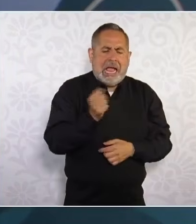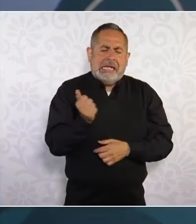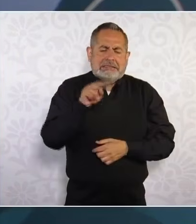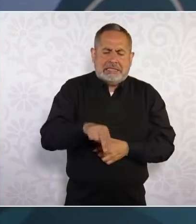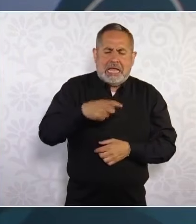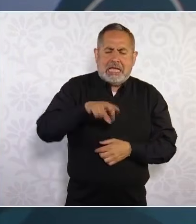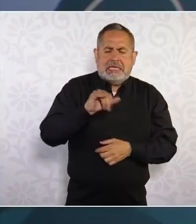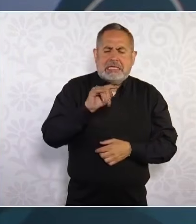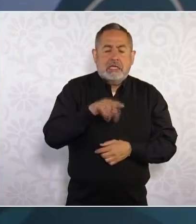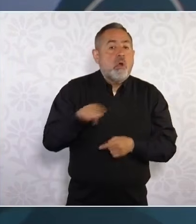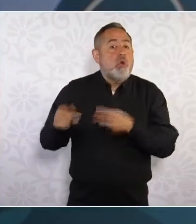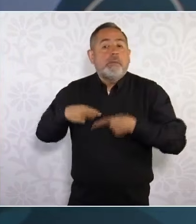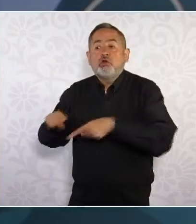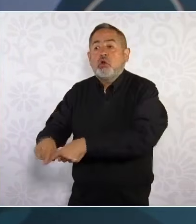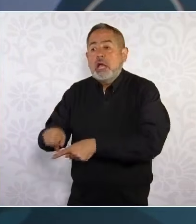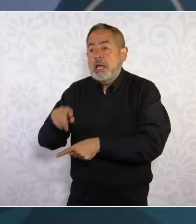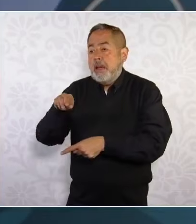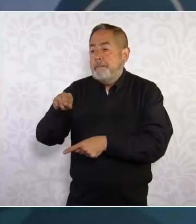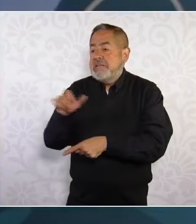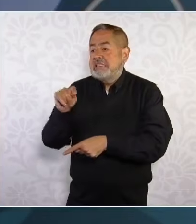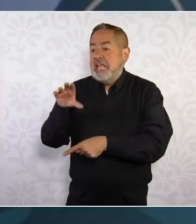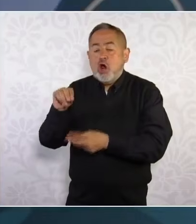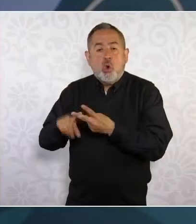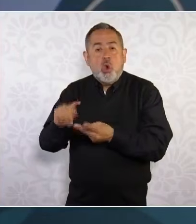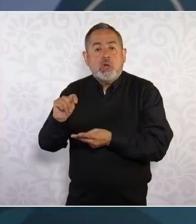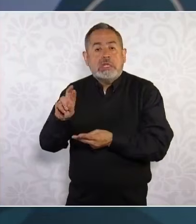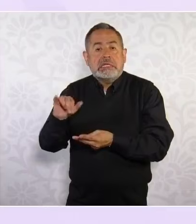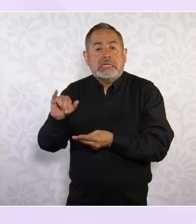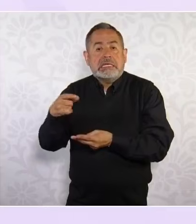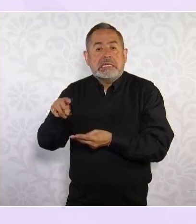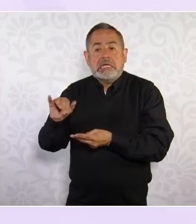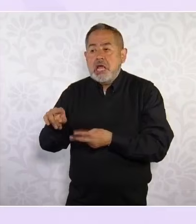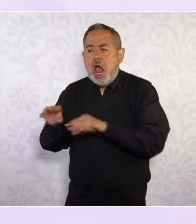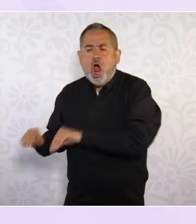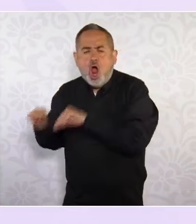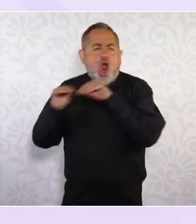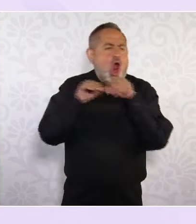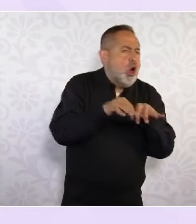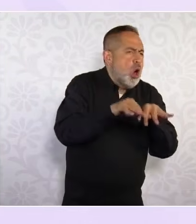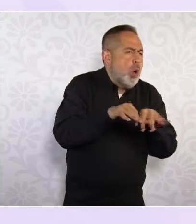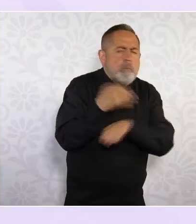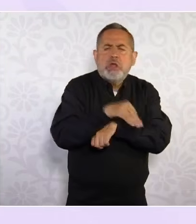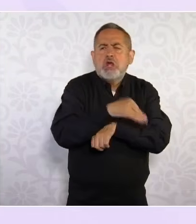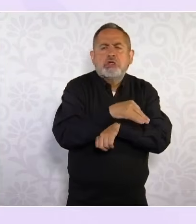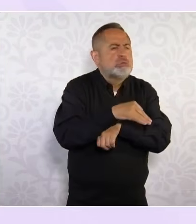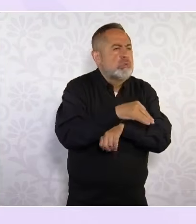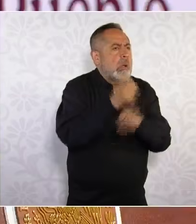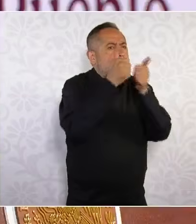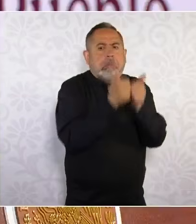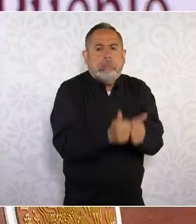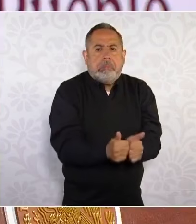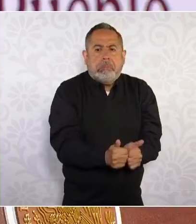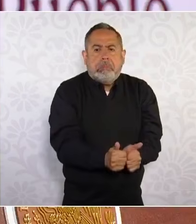muchos mixtecos, triquis, que van ahí a trabajar y que se quedaron durante muchos años.